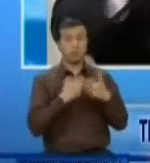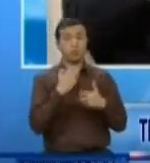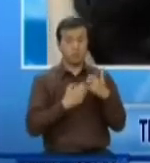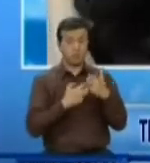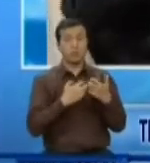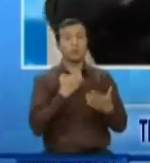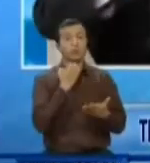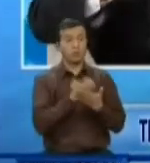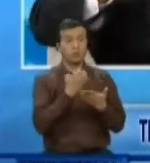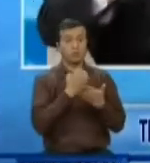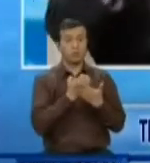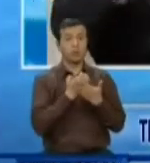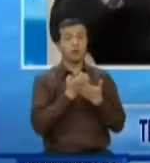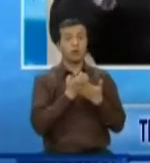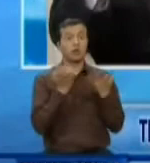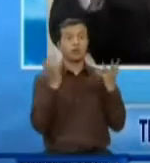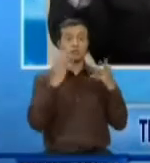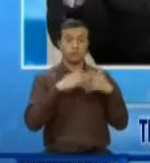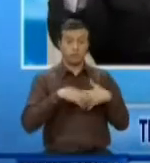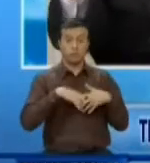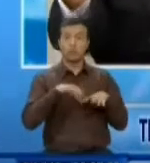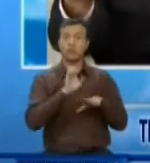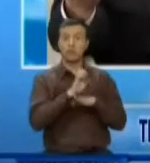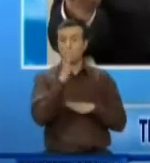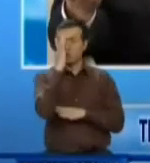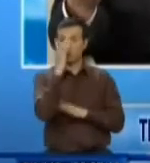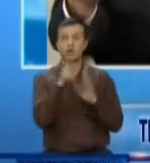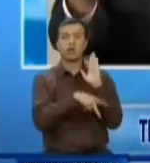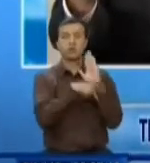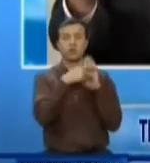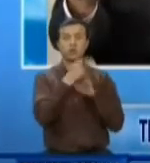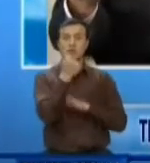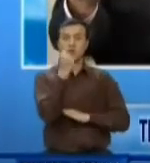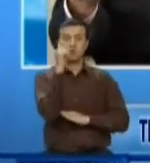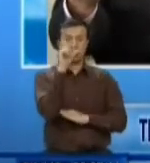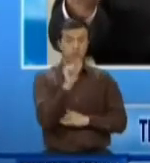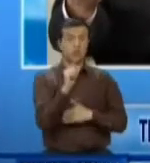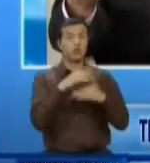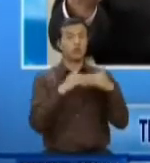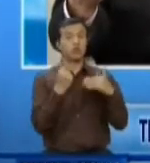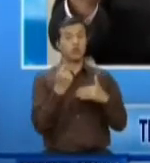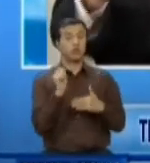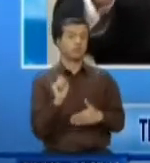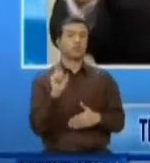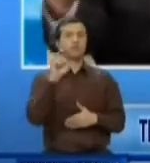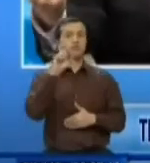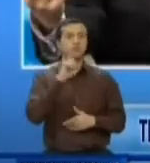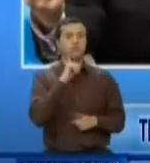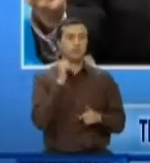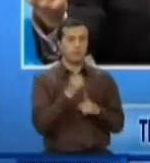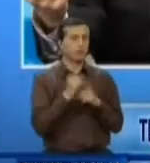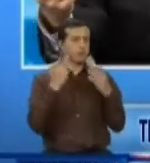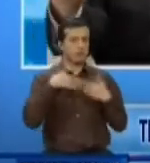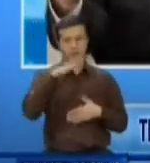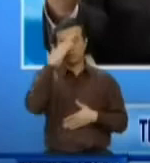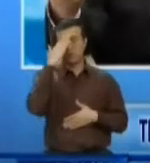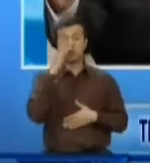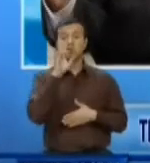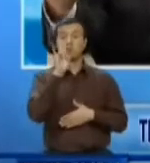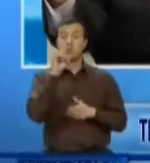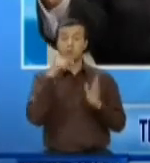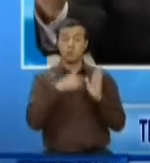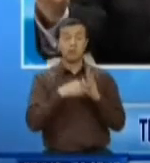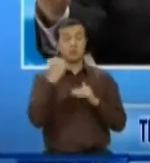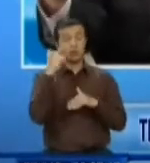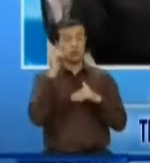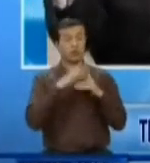producto de la disminución del precio del petróleo y producto de la apreciación del dólar hemos dejado de percibir 7.000